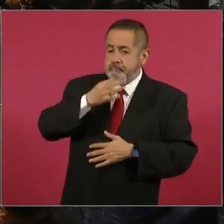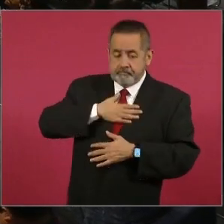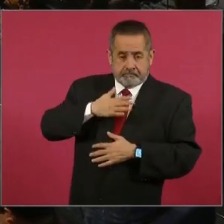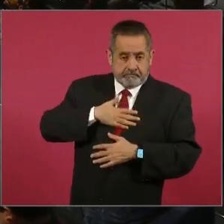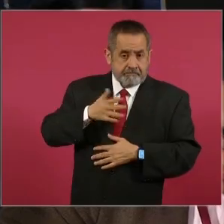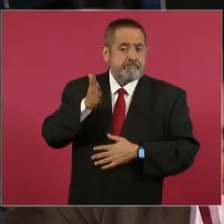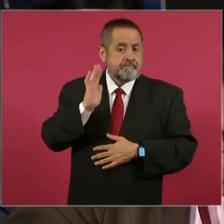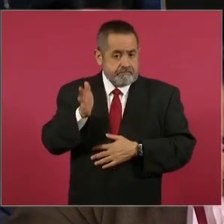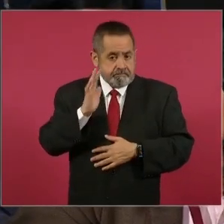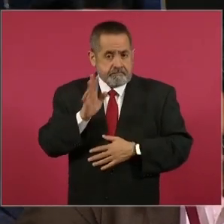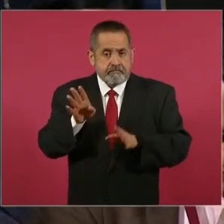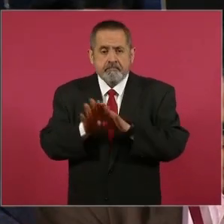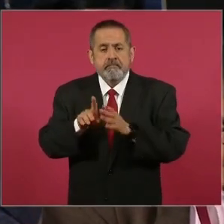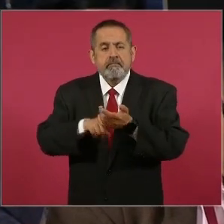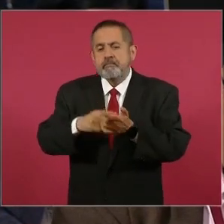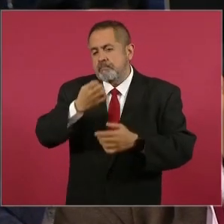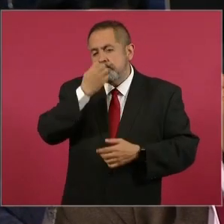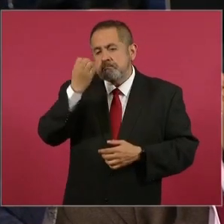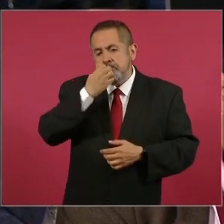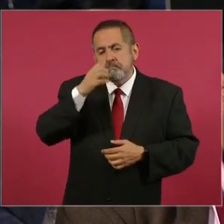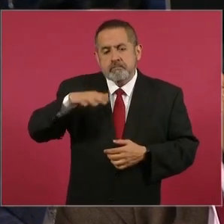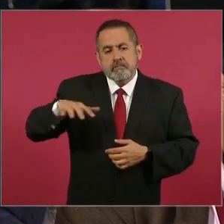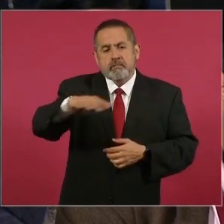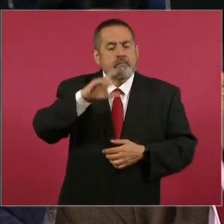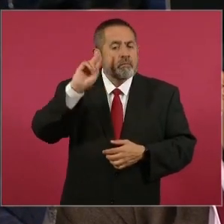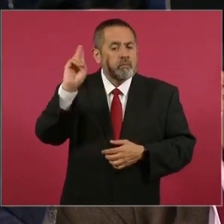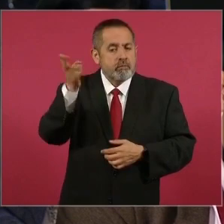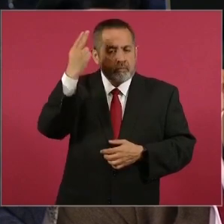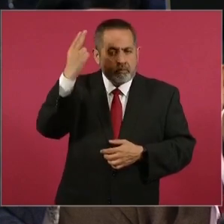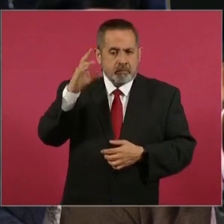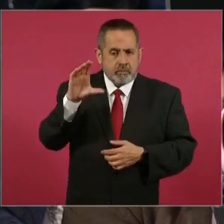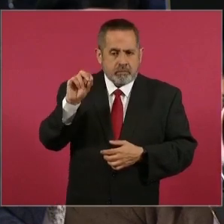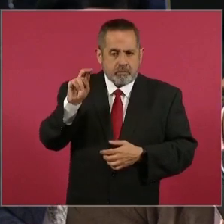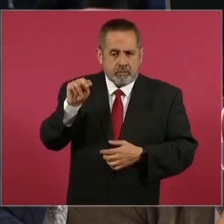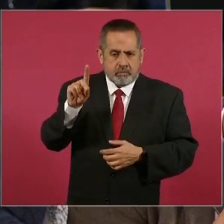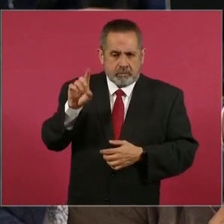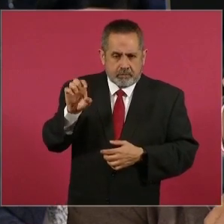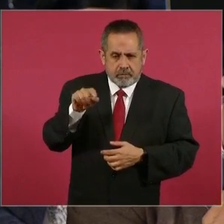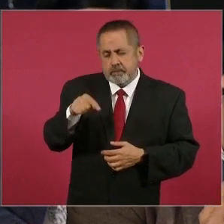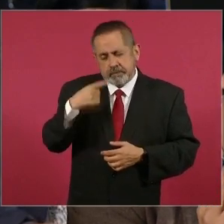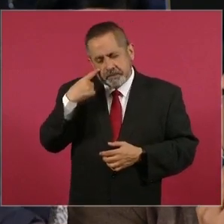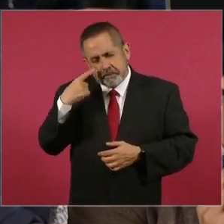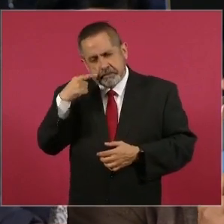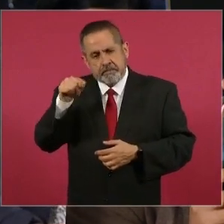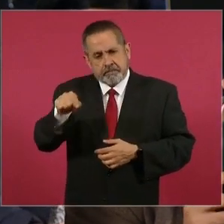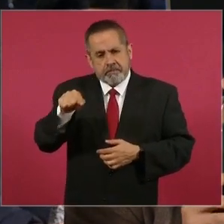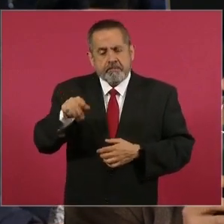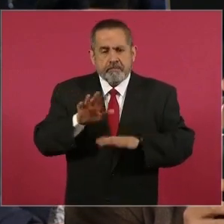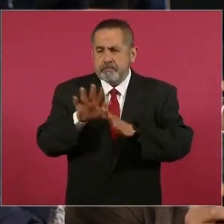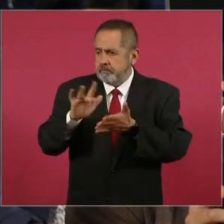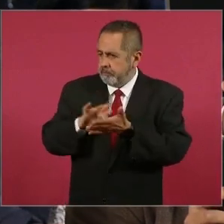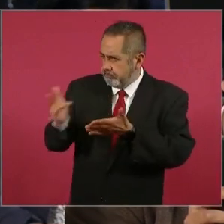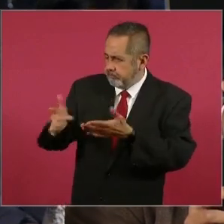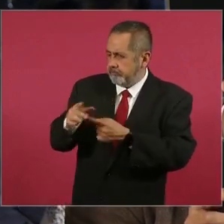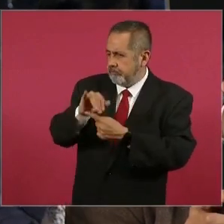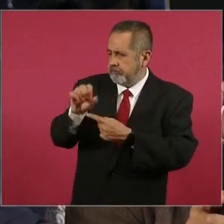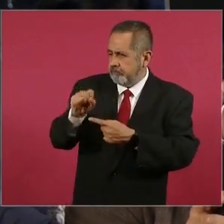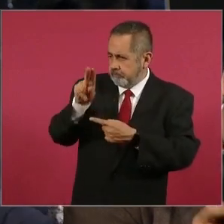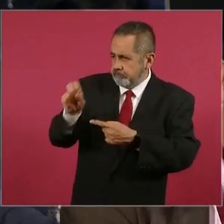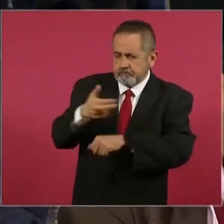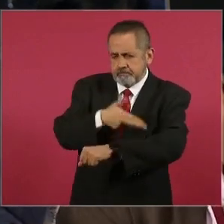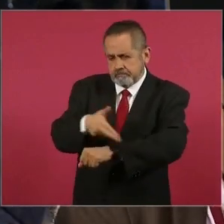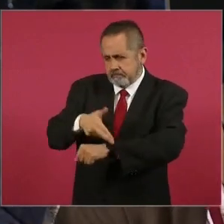acerca de la escuela de de la Universidad del Conde que he estado tratando constantemente Gracias Jesús por haber este